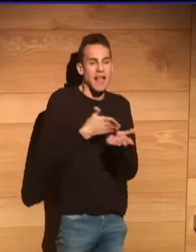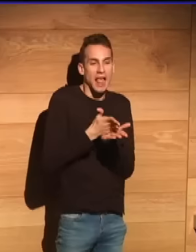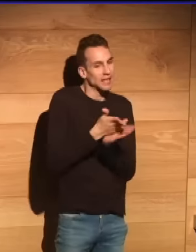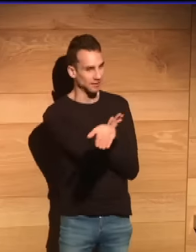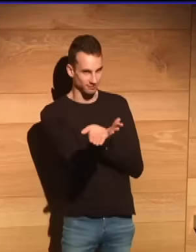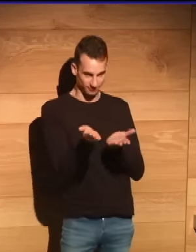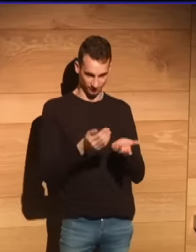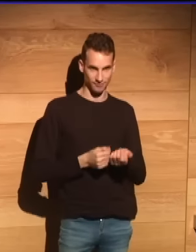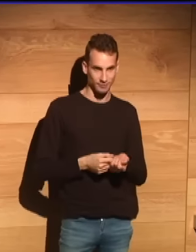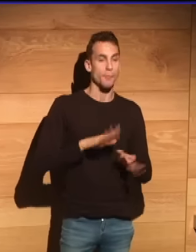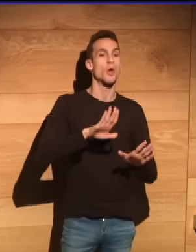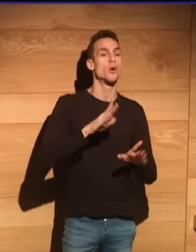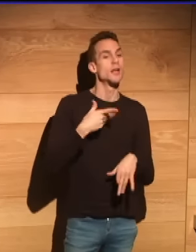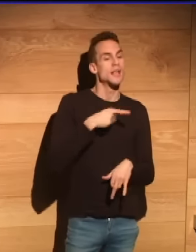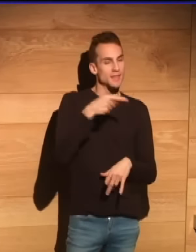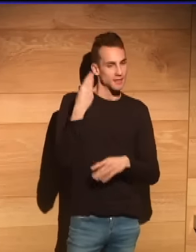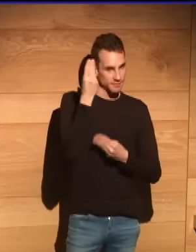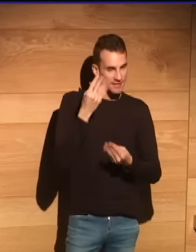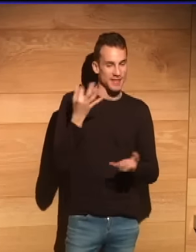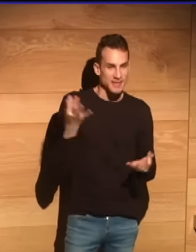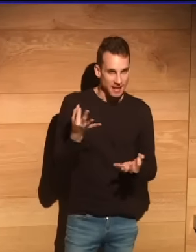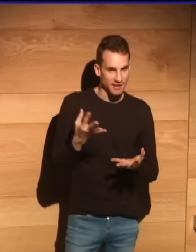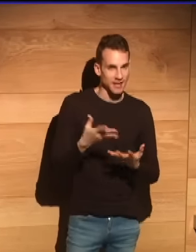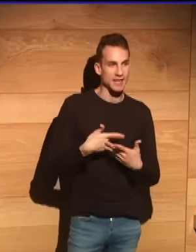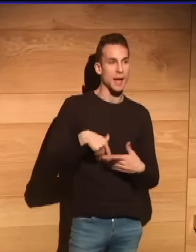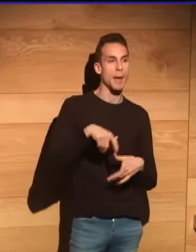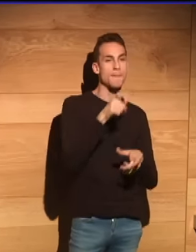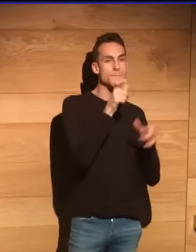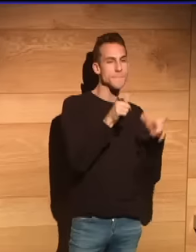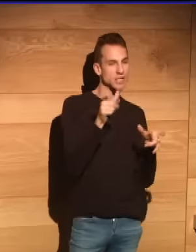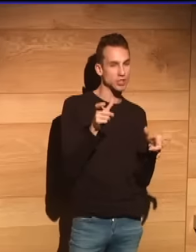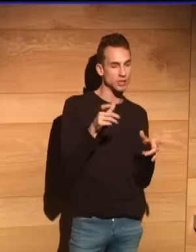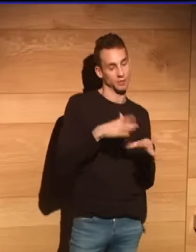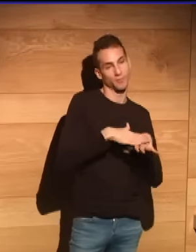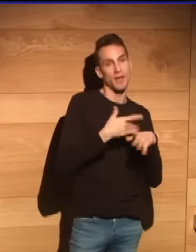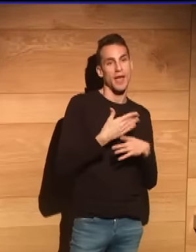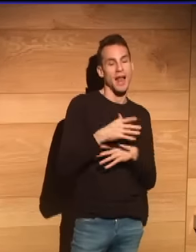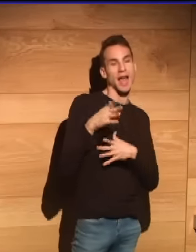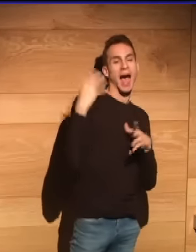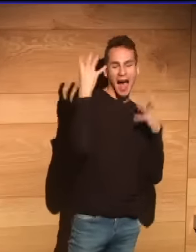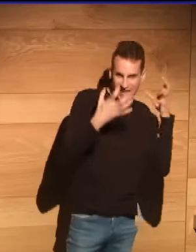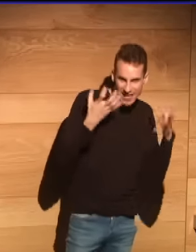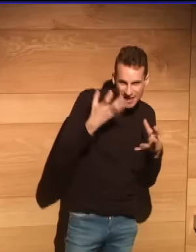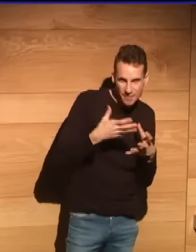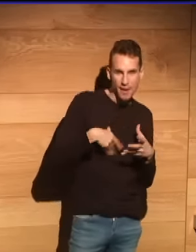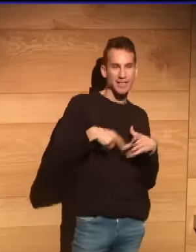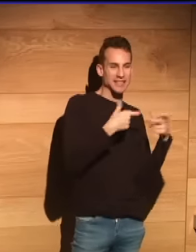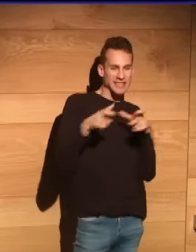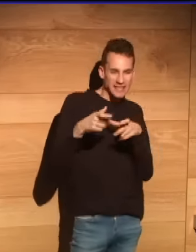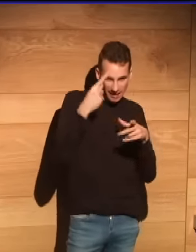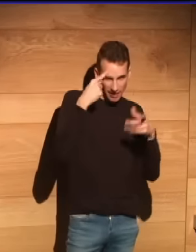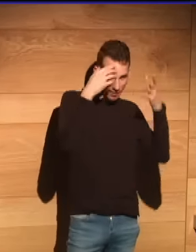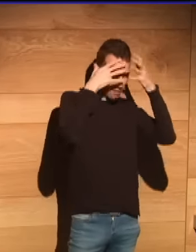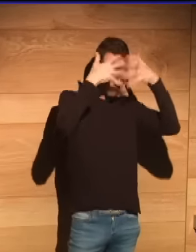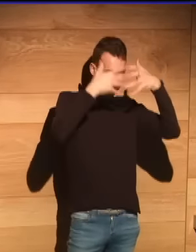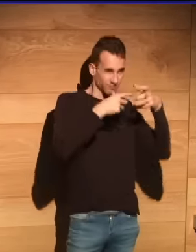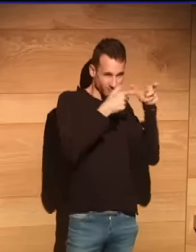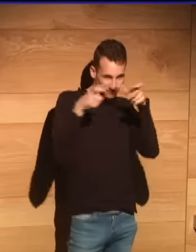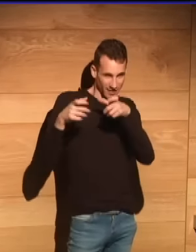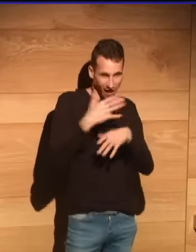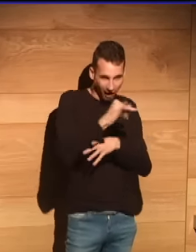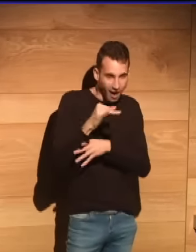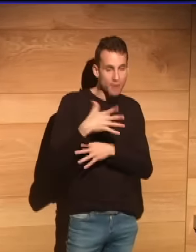algoritmo más sesgado es el ser humano. O sea, la persona que tiene más sesgos del mundo es el ser humano, ¿no? Por tanto, a veces queremos objetivar cosas que el propio ser humano no